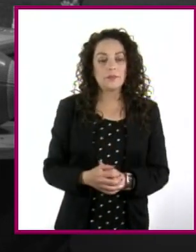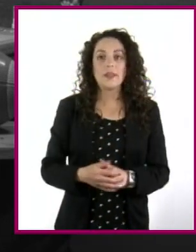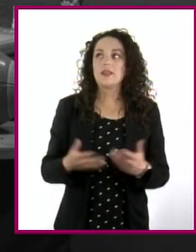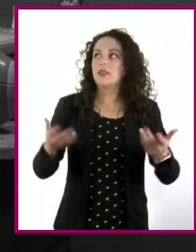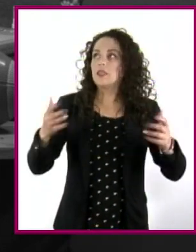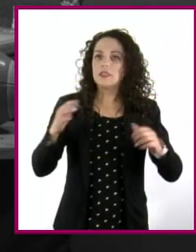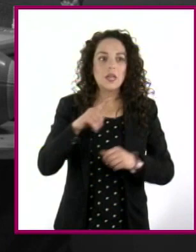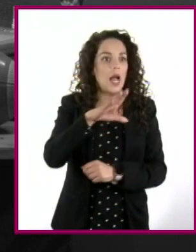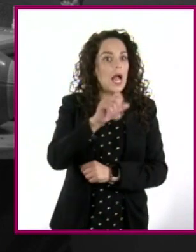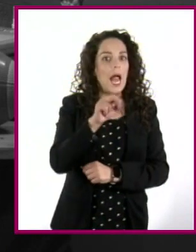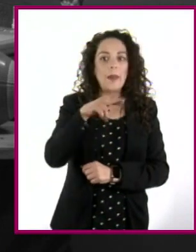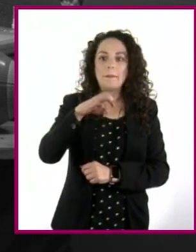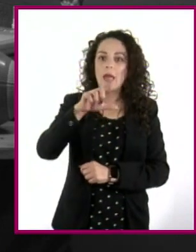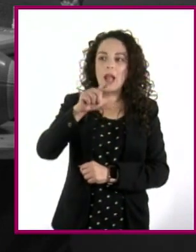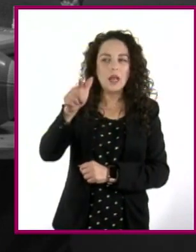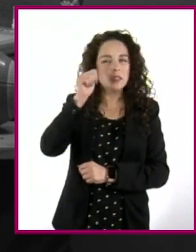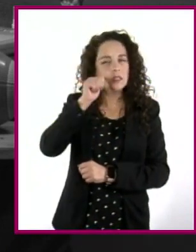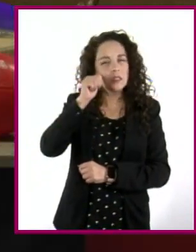hija de la...